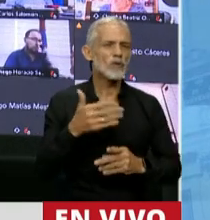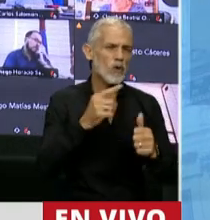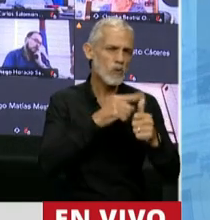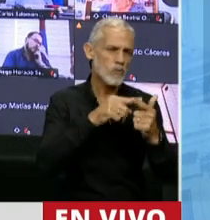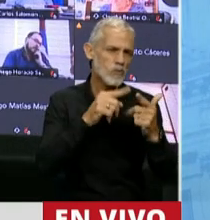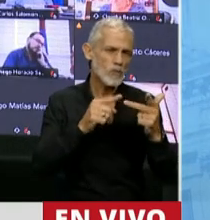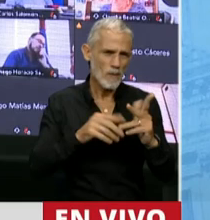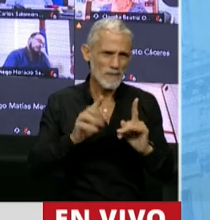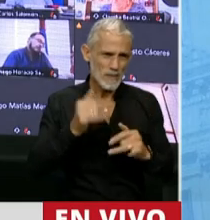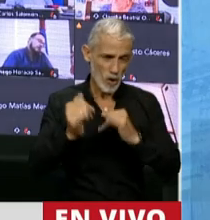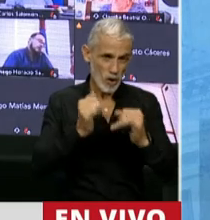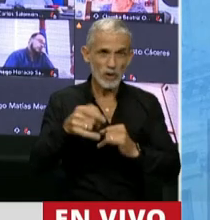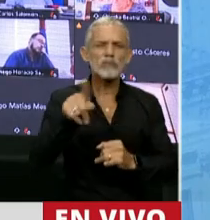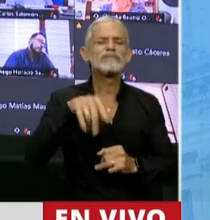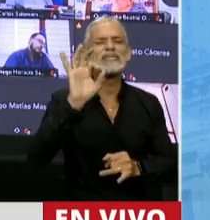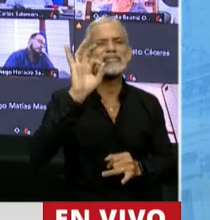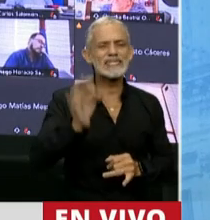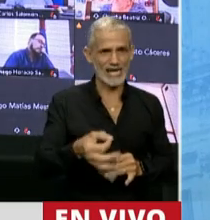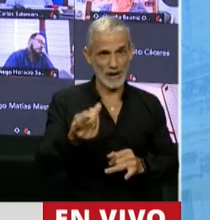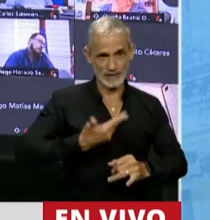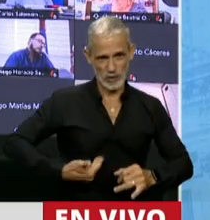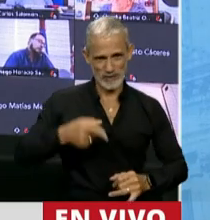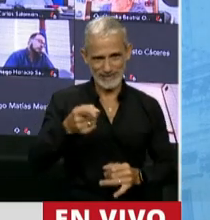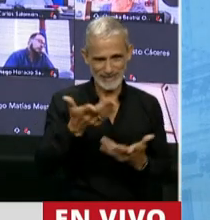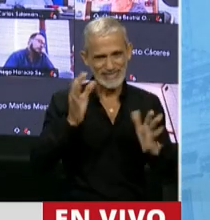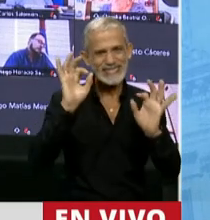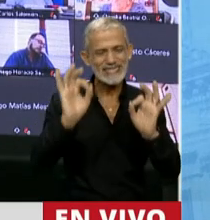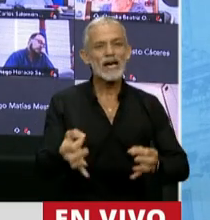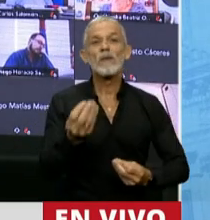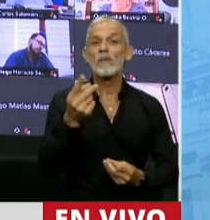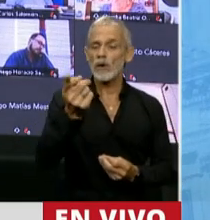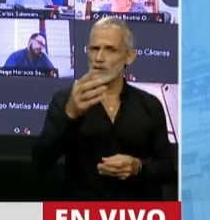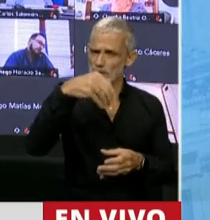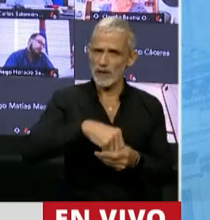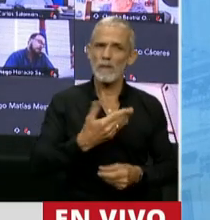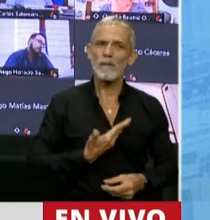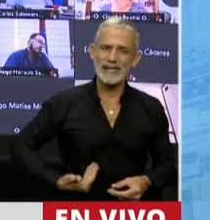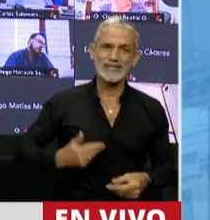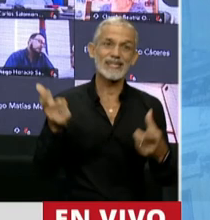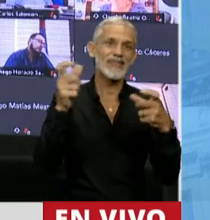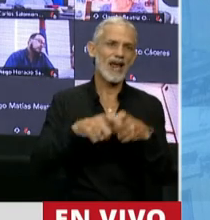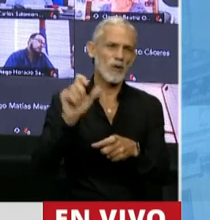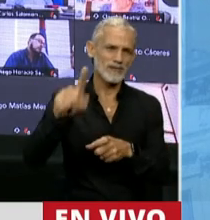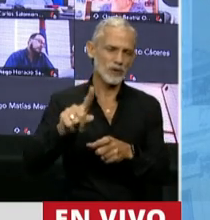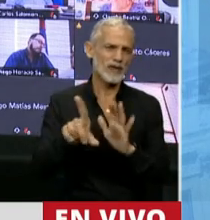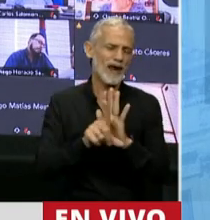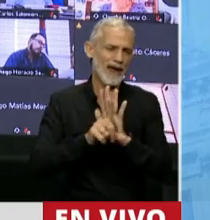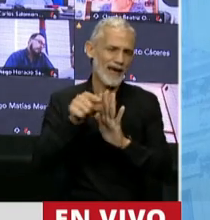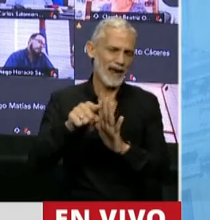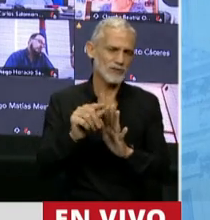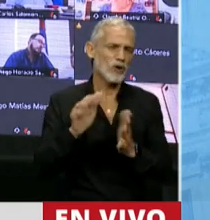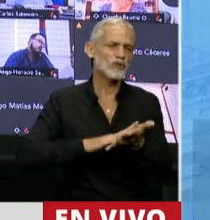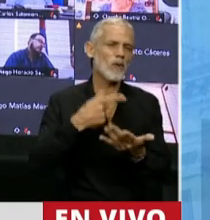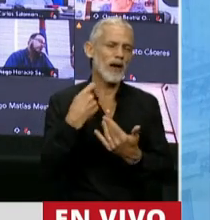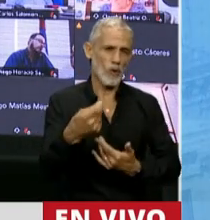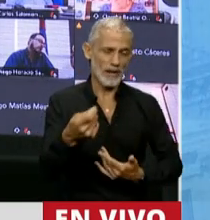estos detalles, que usted lo conoce perfectamente, señor presidente, por ser también el presidente de la Comisión de Legislación